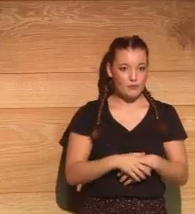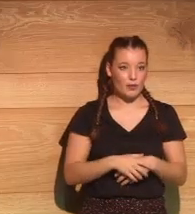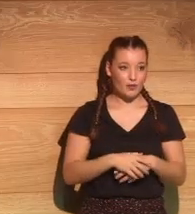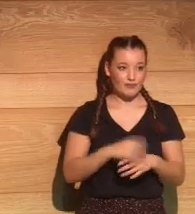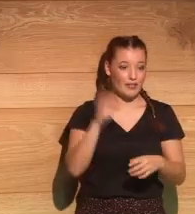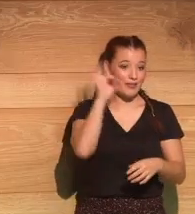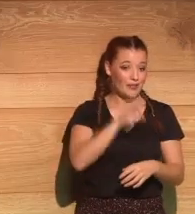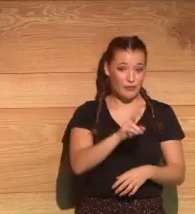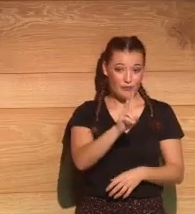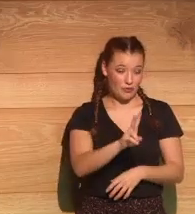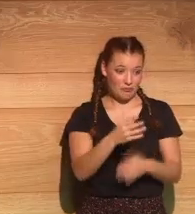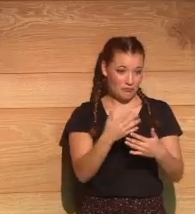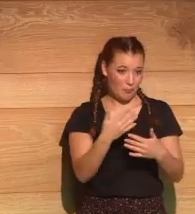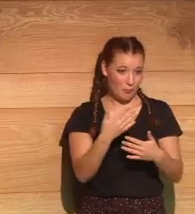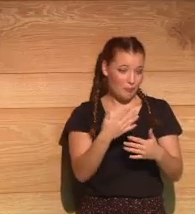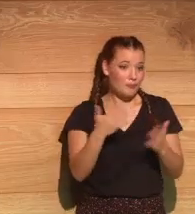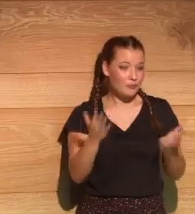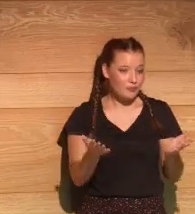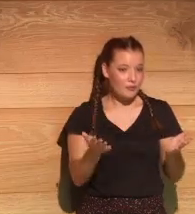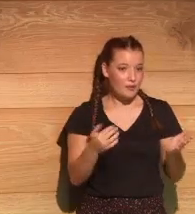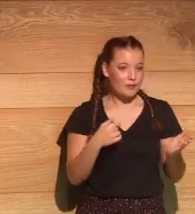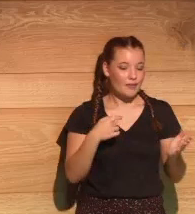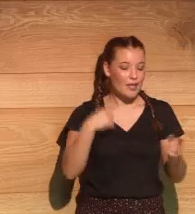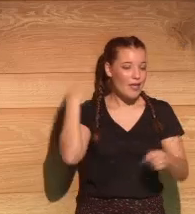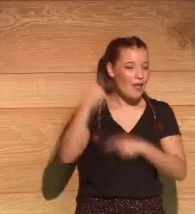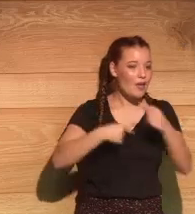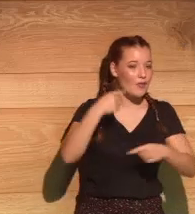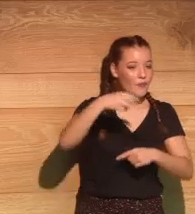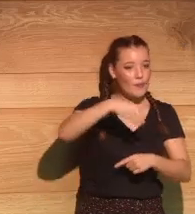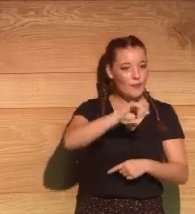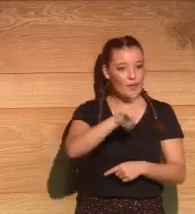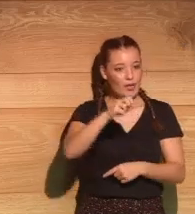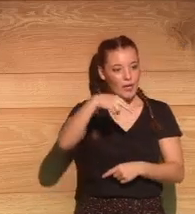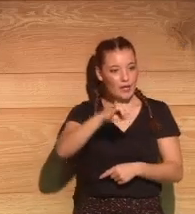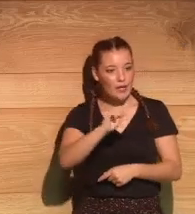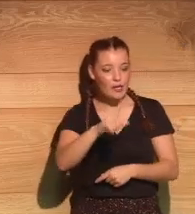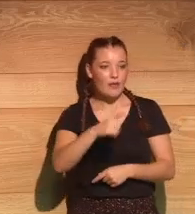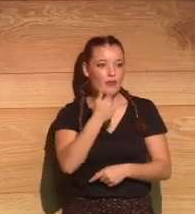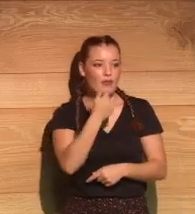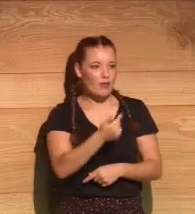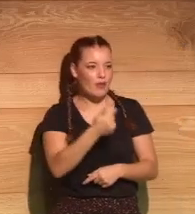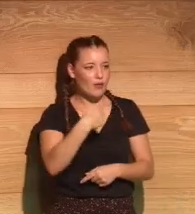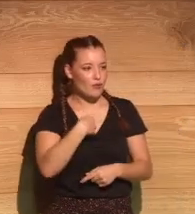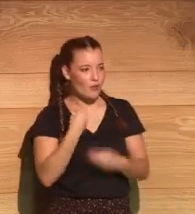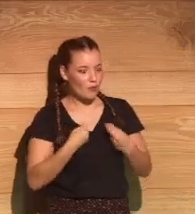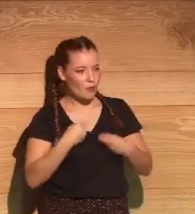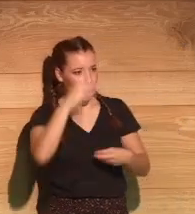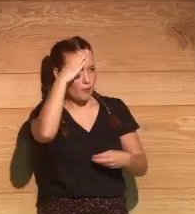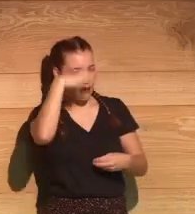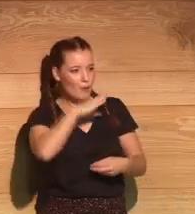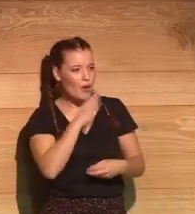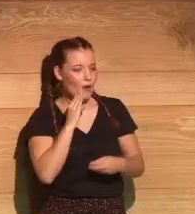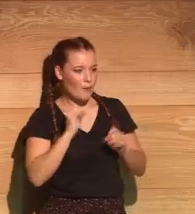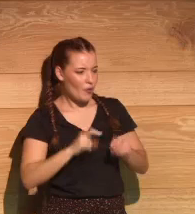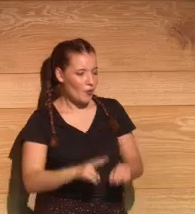2 siglos, pues no puede decir la generación millennial que es la primera que va a vivir peor que sus padres, ¿no? En cuanto a la más